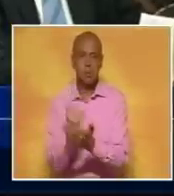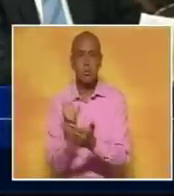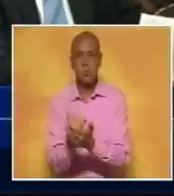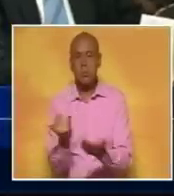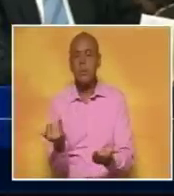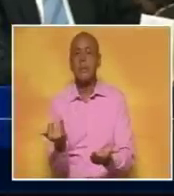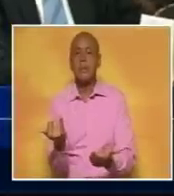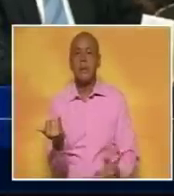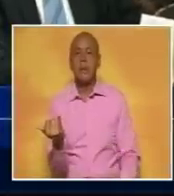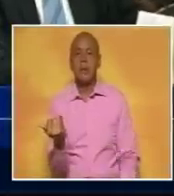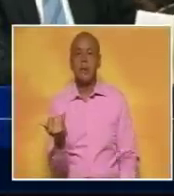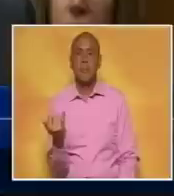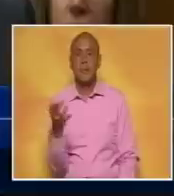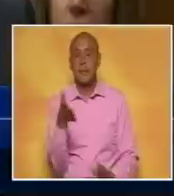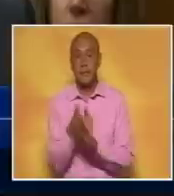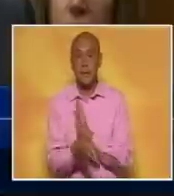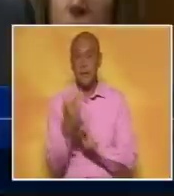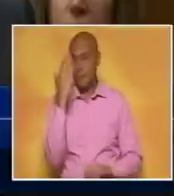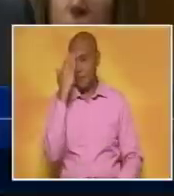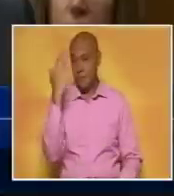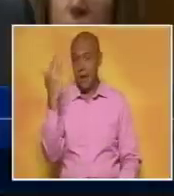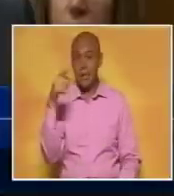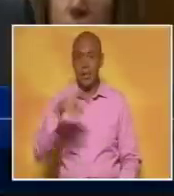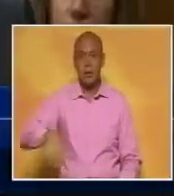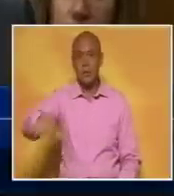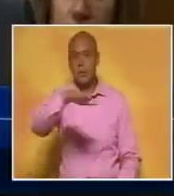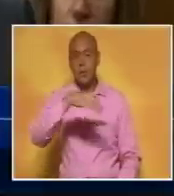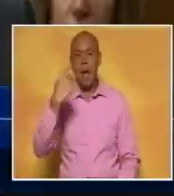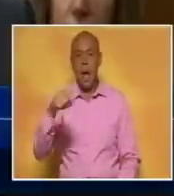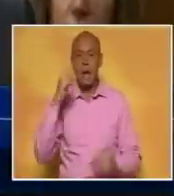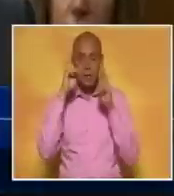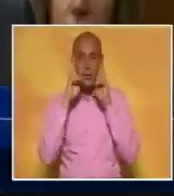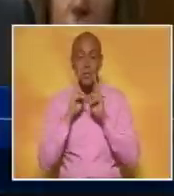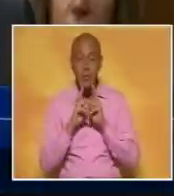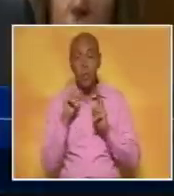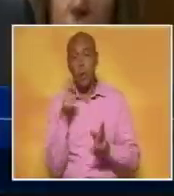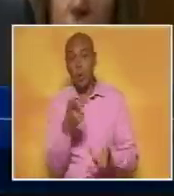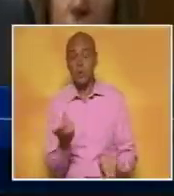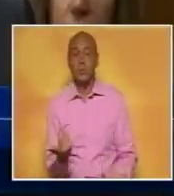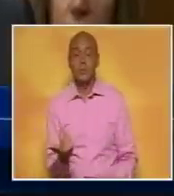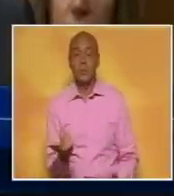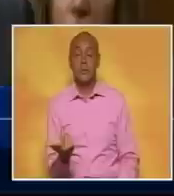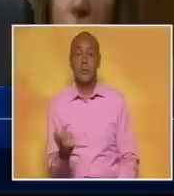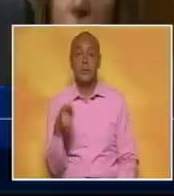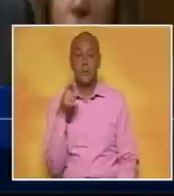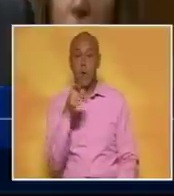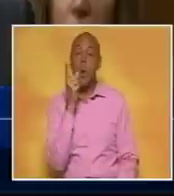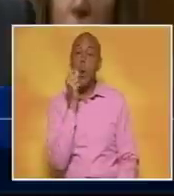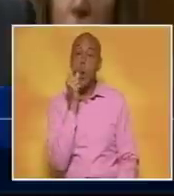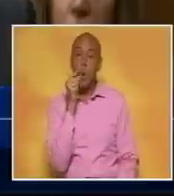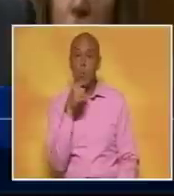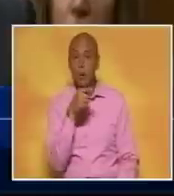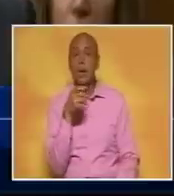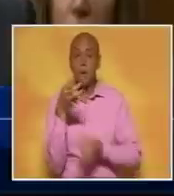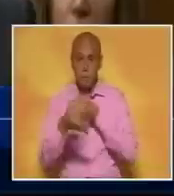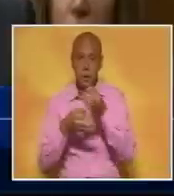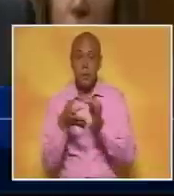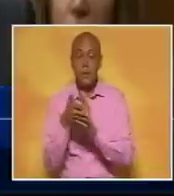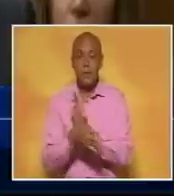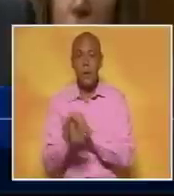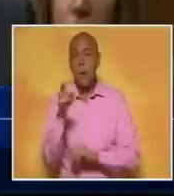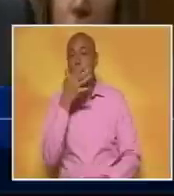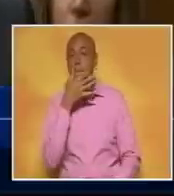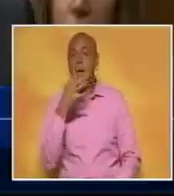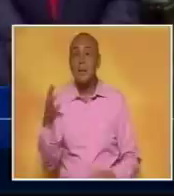este lo estaría haciendo ante un tribunal totalmente parcial. Al igual que otros funcionarios, Sondland está involucrado en la trama